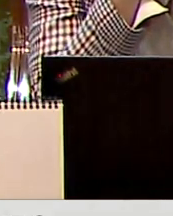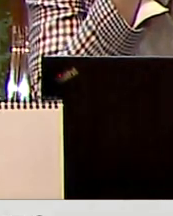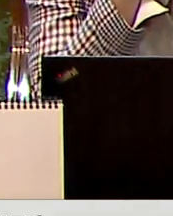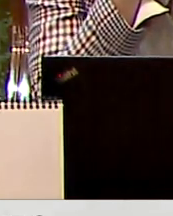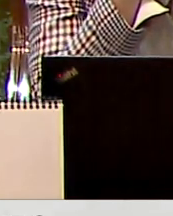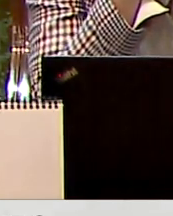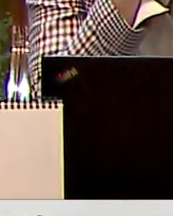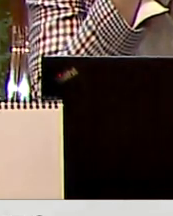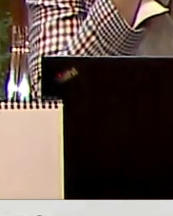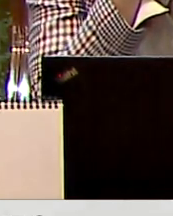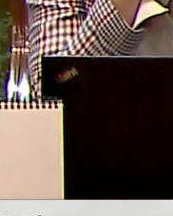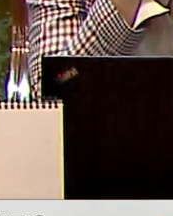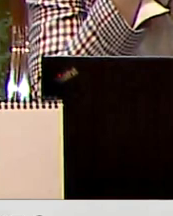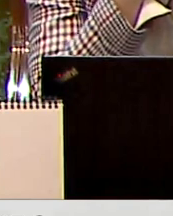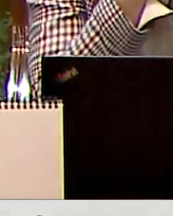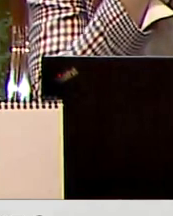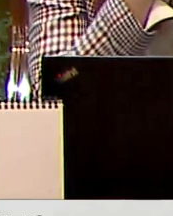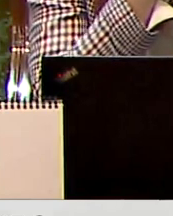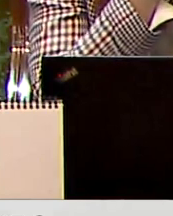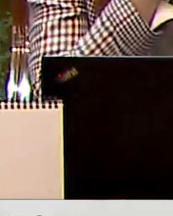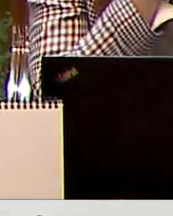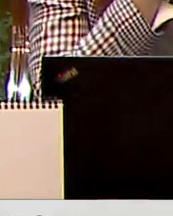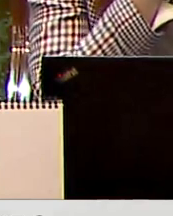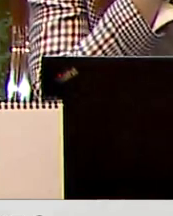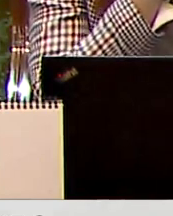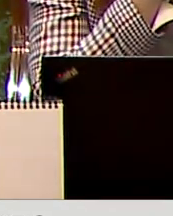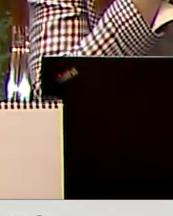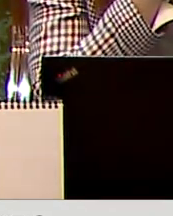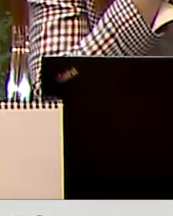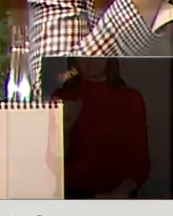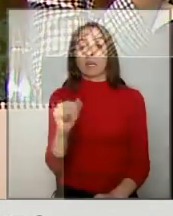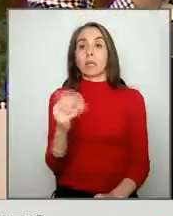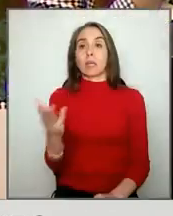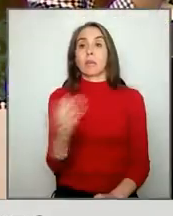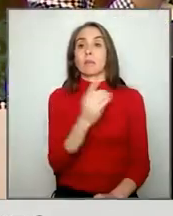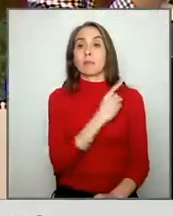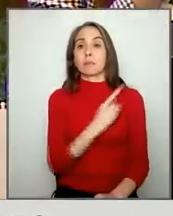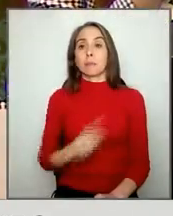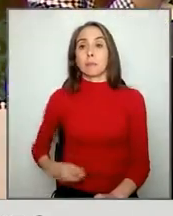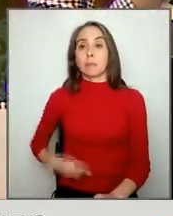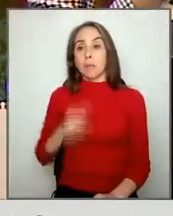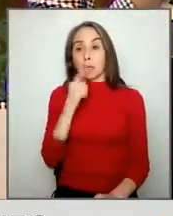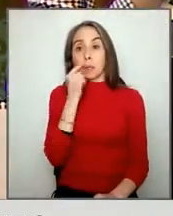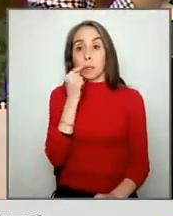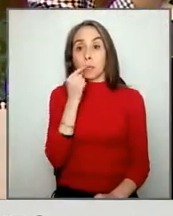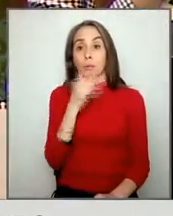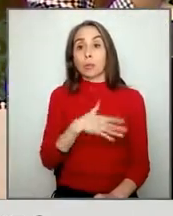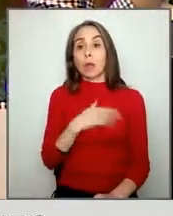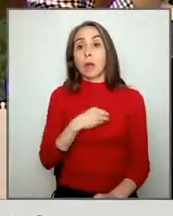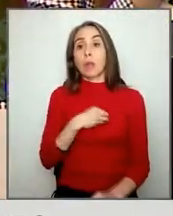Esther Cárcamo Vera le entregamos Entonces al diputado nuestras condolencias